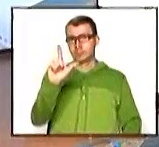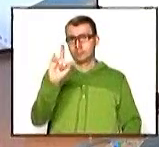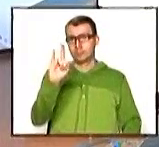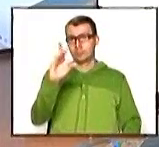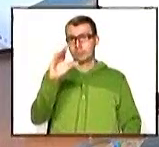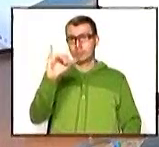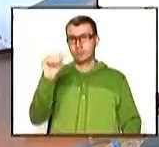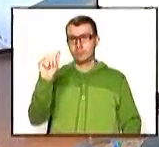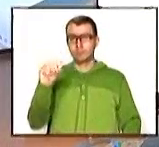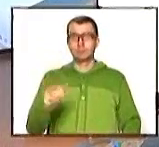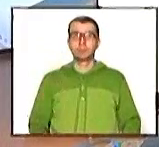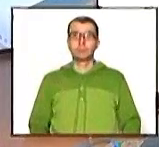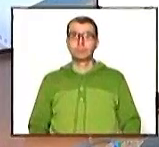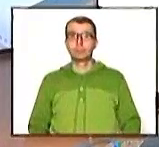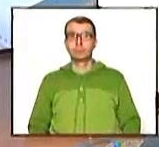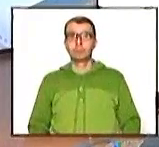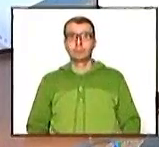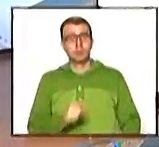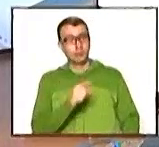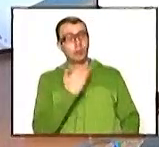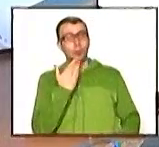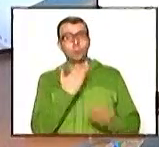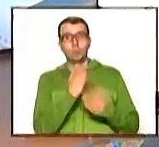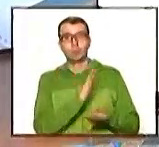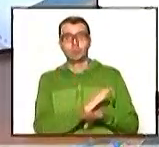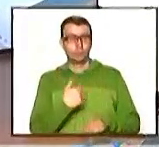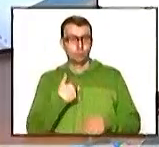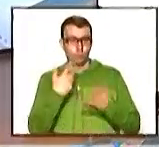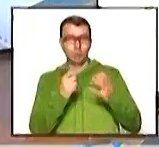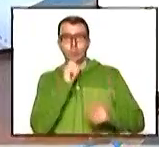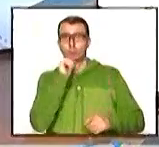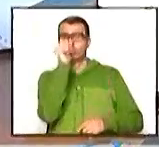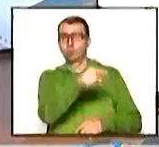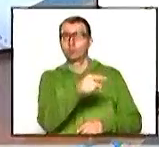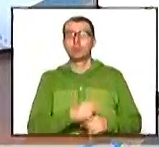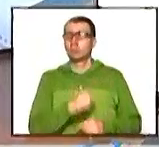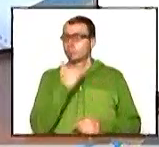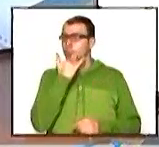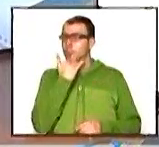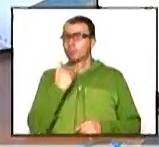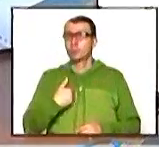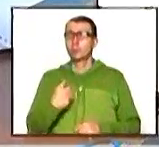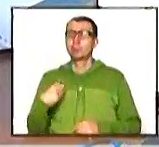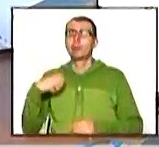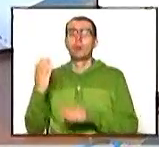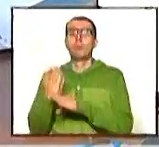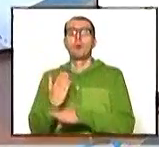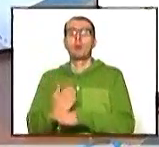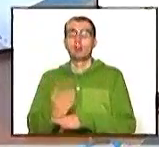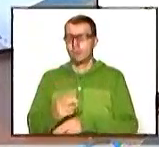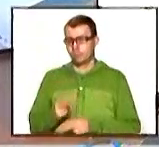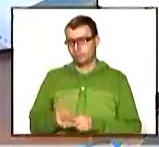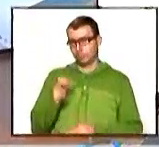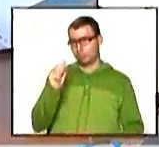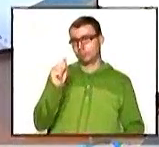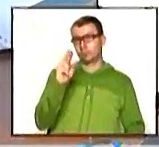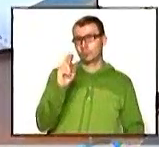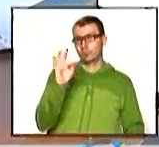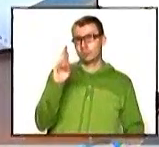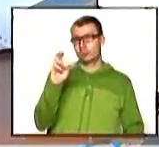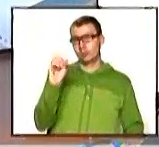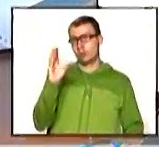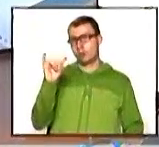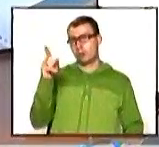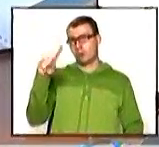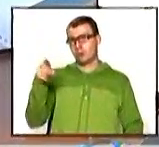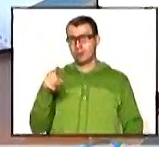Alba Lucía. Buenas tardes, doctor, es tan amable para preguntar. Resulta de que tengo un problema de artrosis, la C4 y la C5,